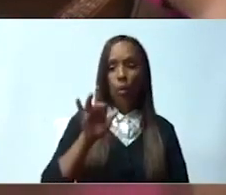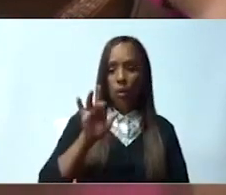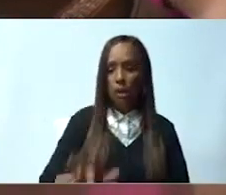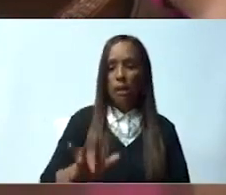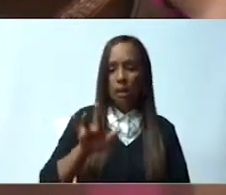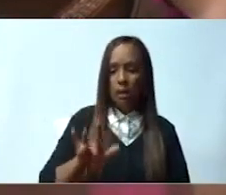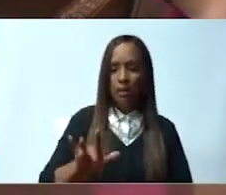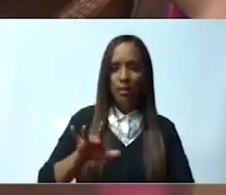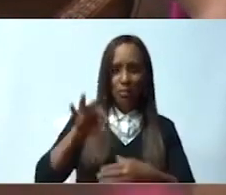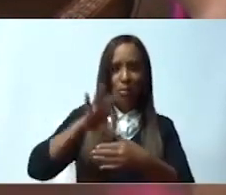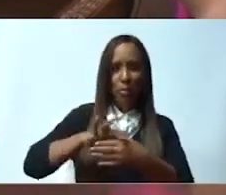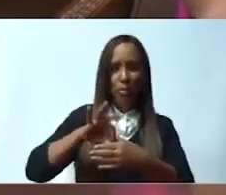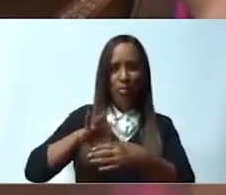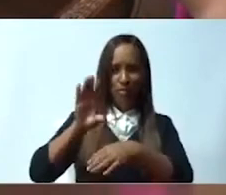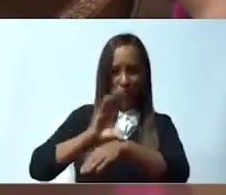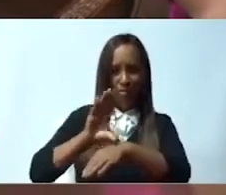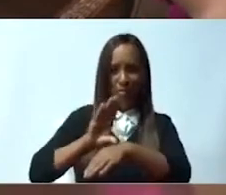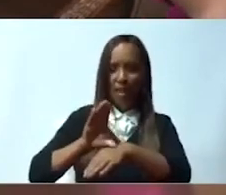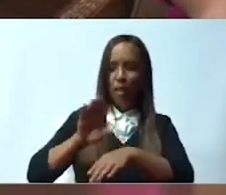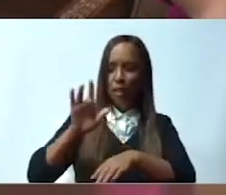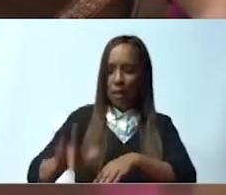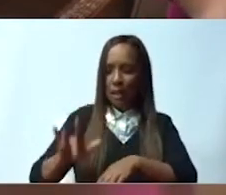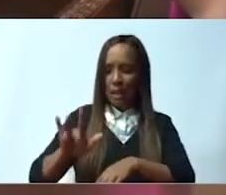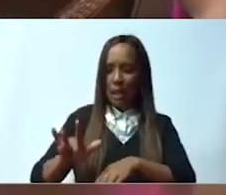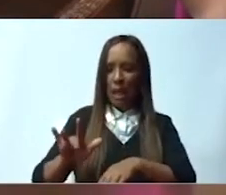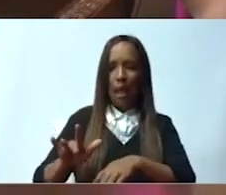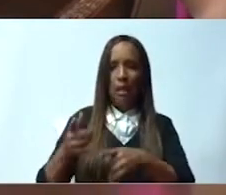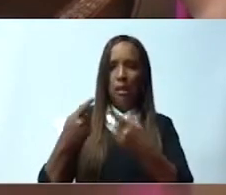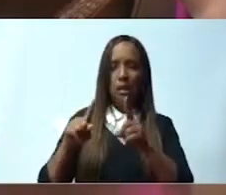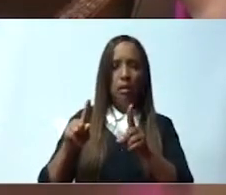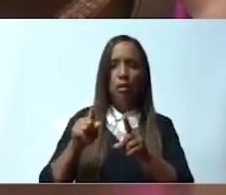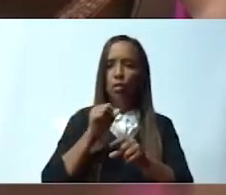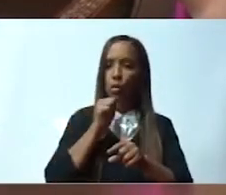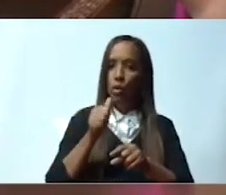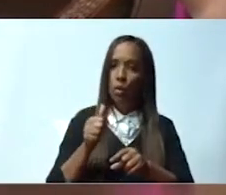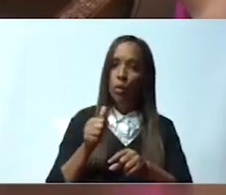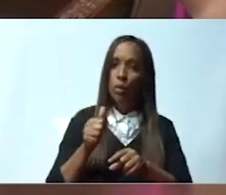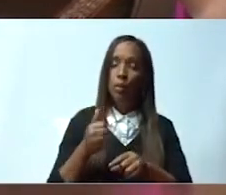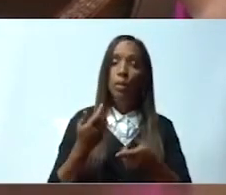concentrarnos en la curul porque lo que estamos es perdiendo el tiempo.